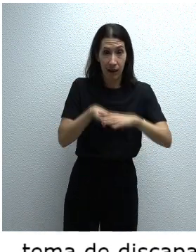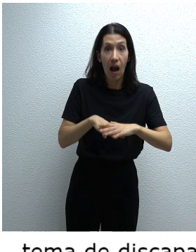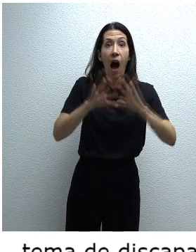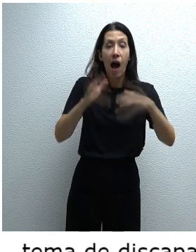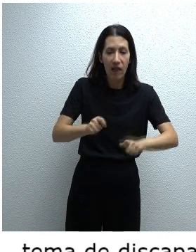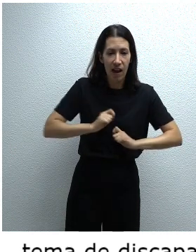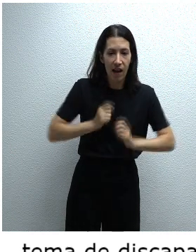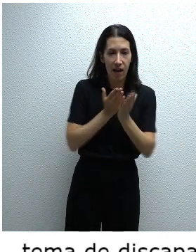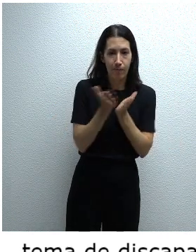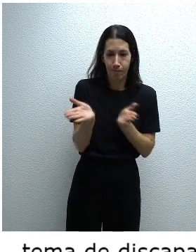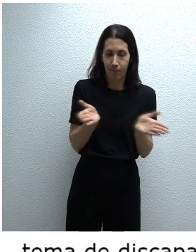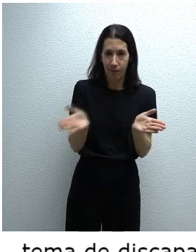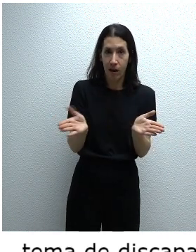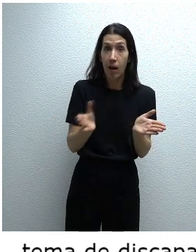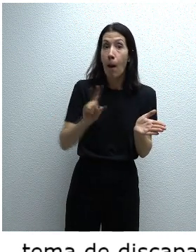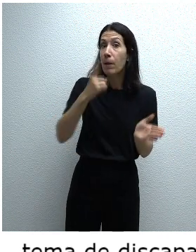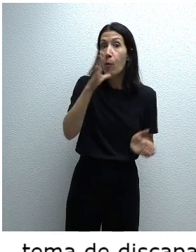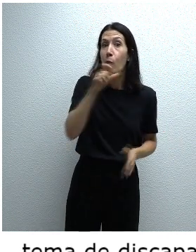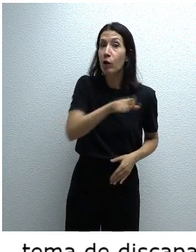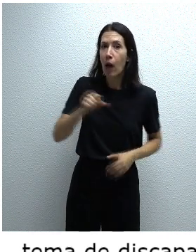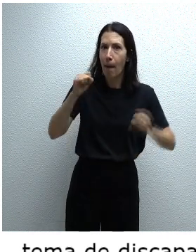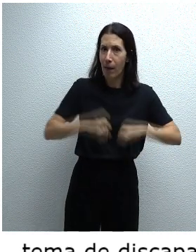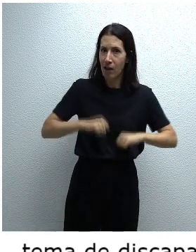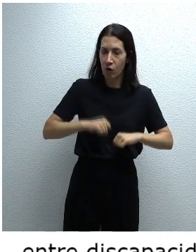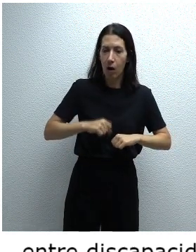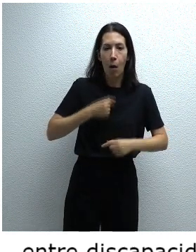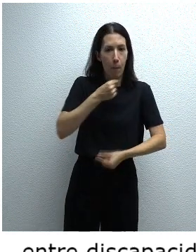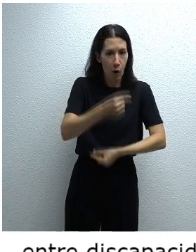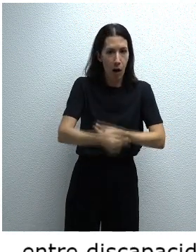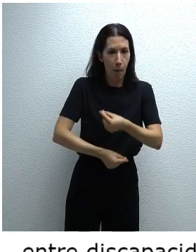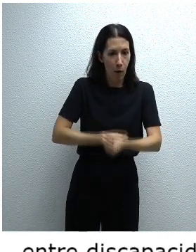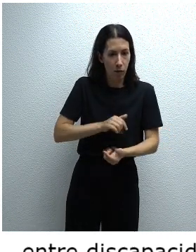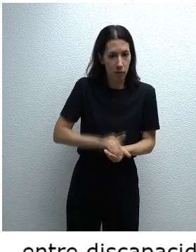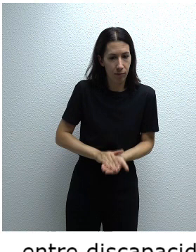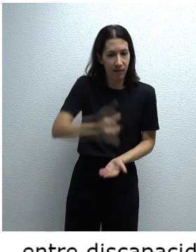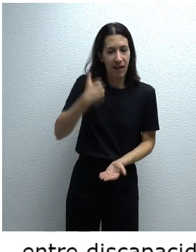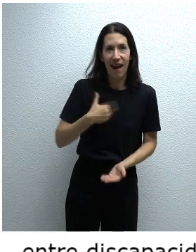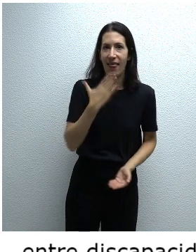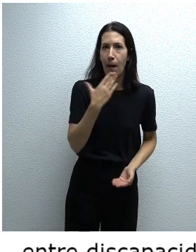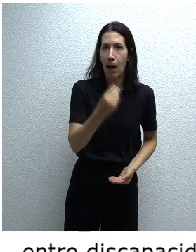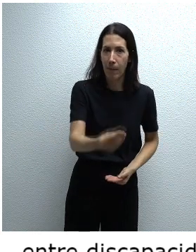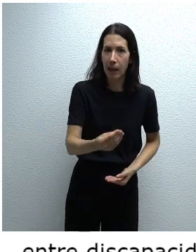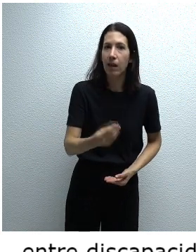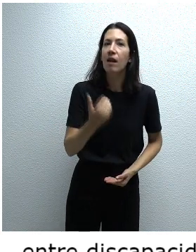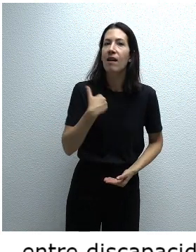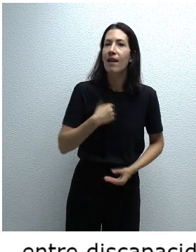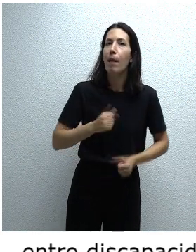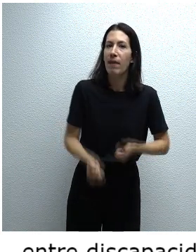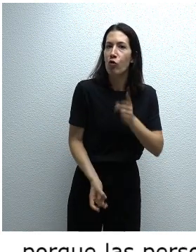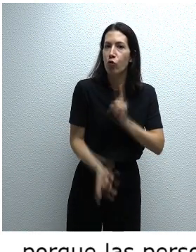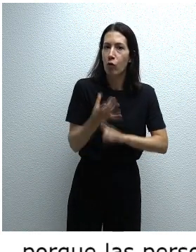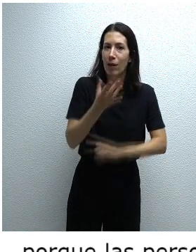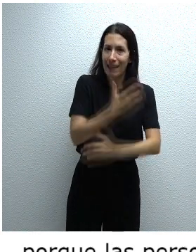vertiente. Primero, porque las personas mayores vamos adquiriendo discapacidades con el paso de los años.